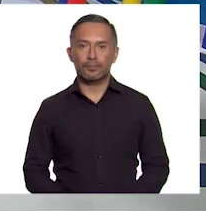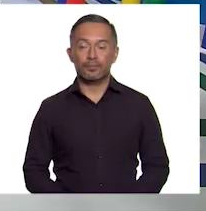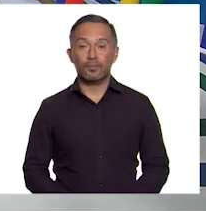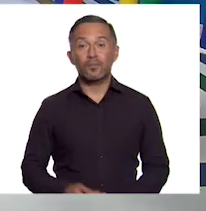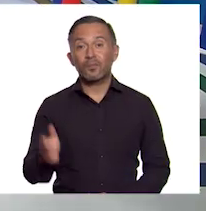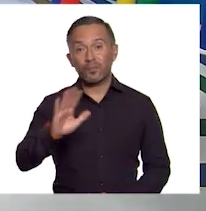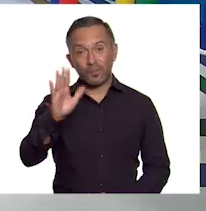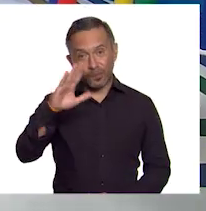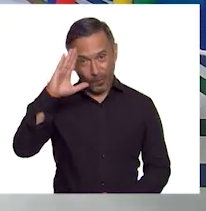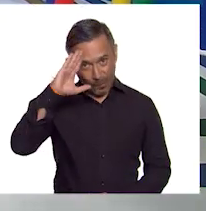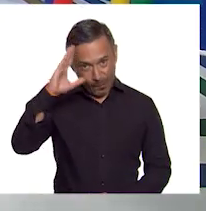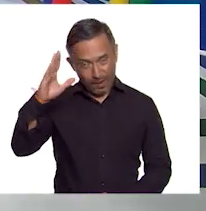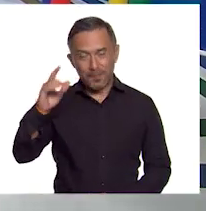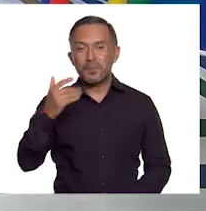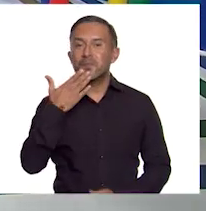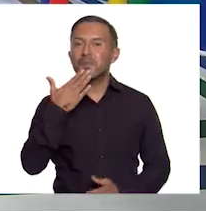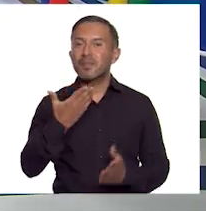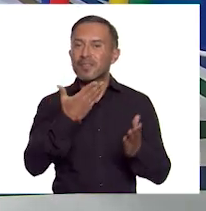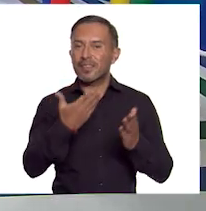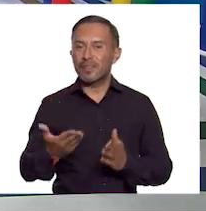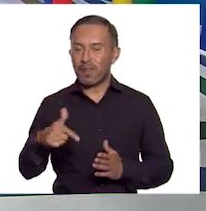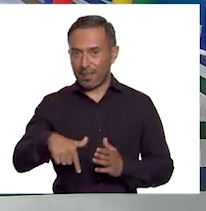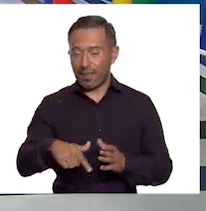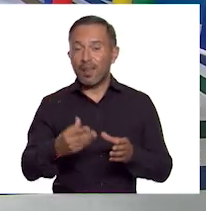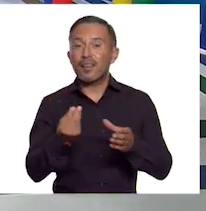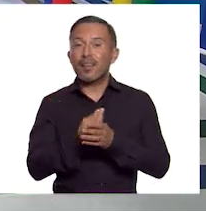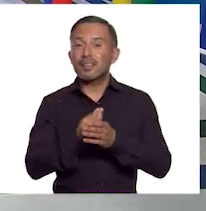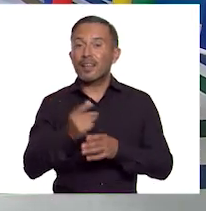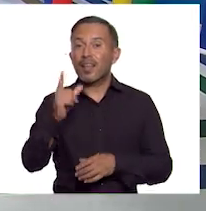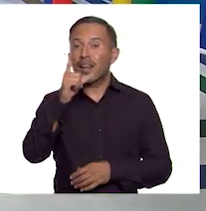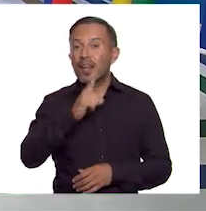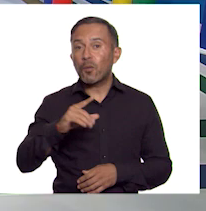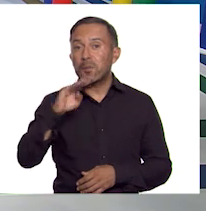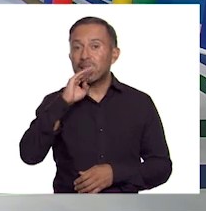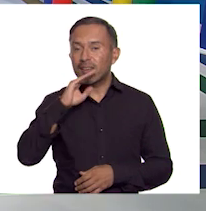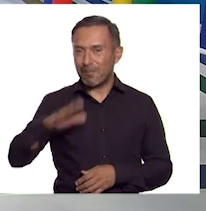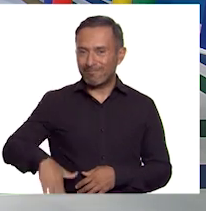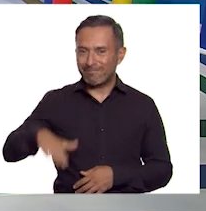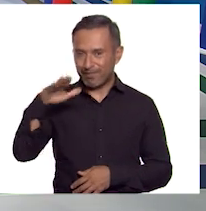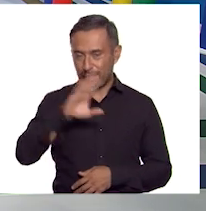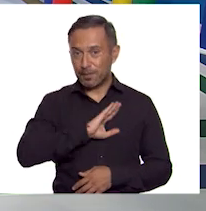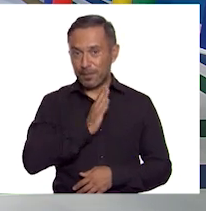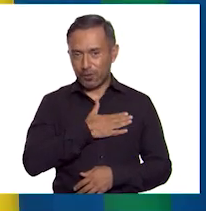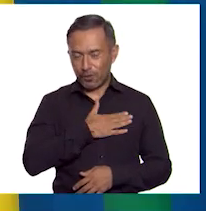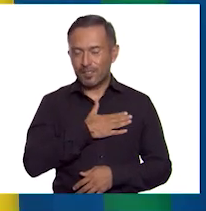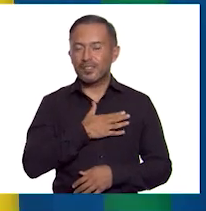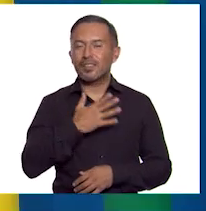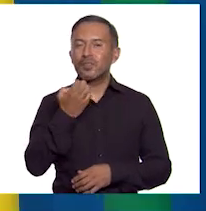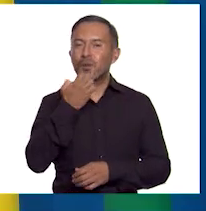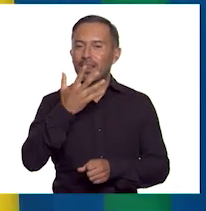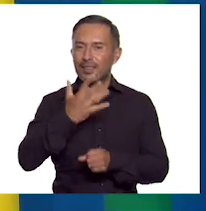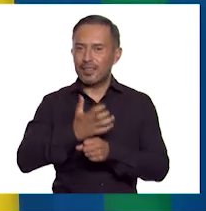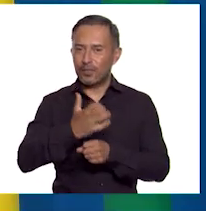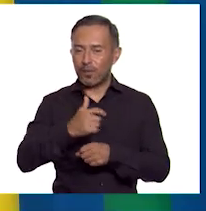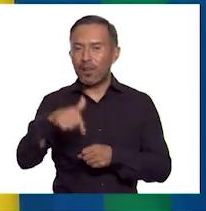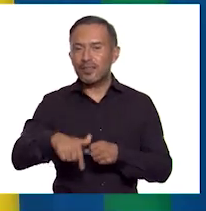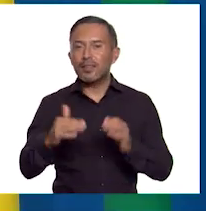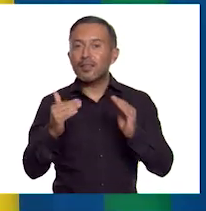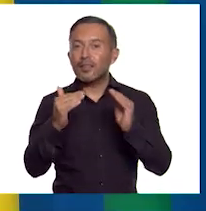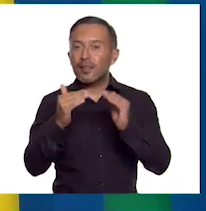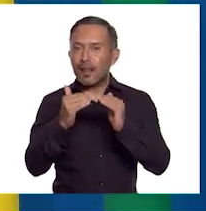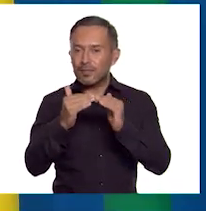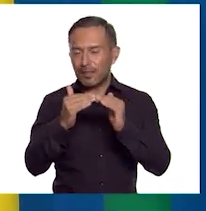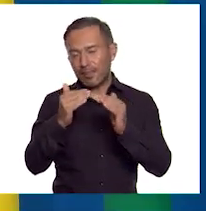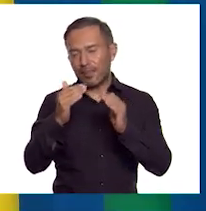Hola, bienvenidos a una sesión más de Lengua Materna Español de quinto grado, aquí en Aprende en Casa 3. Como siempre, me da